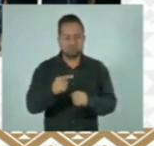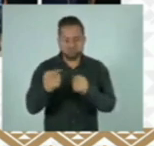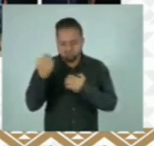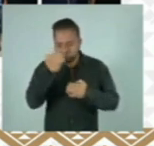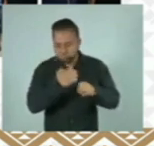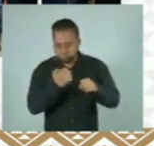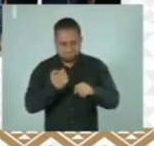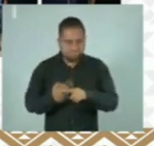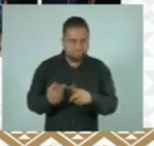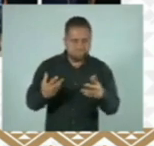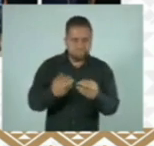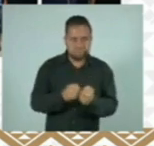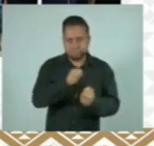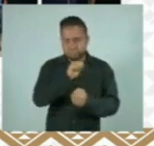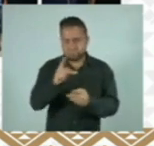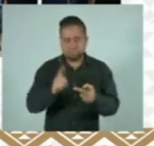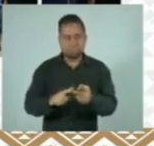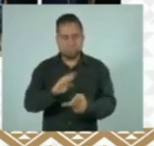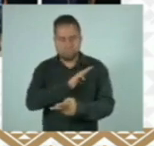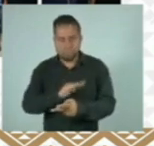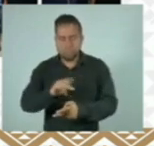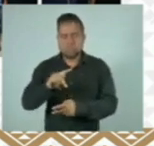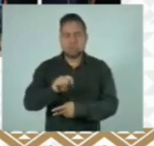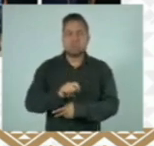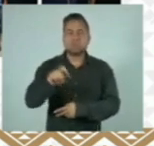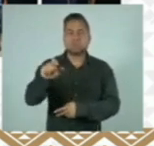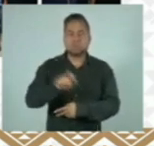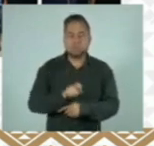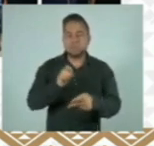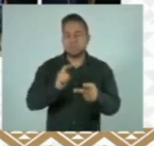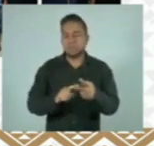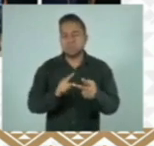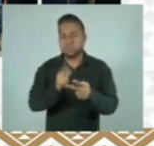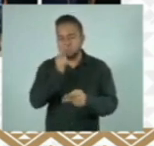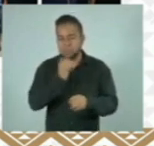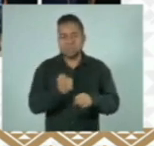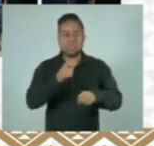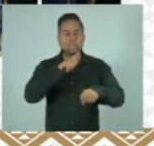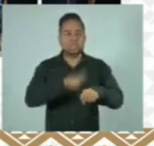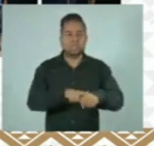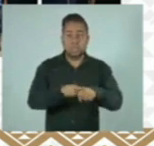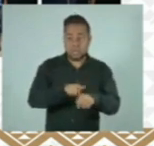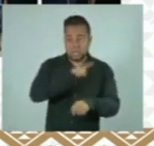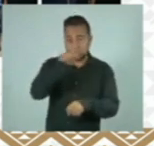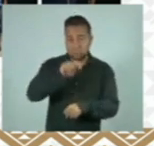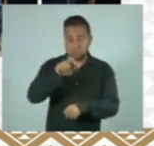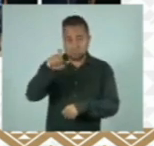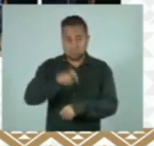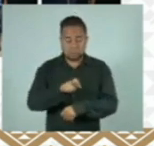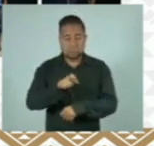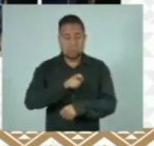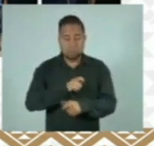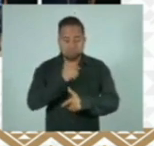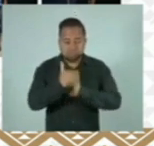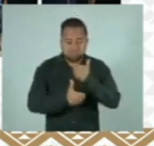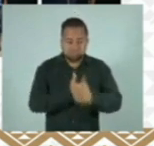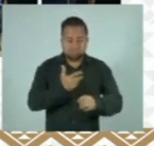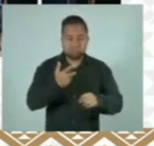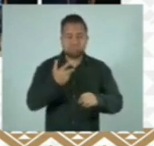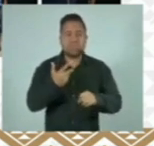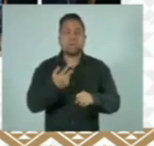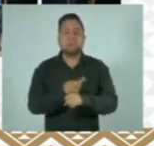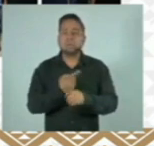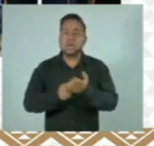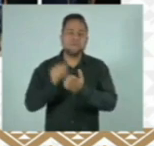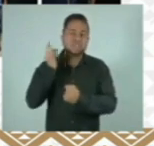entre la Seguridad Pública Municipal de Tuxtepec y por parte de la Policía Estatal allá en Tuxtepec. Se dio el seguimiento, también Fiscalía nos